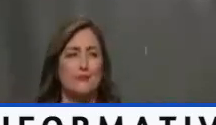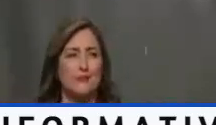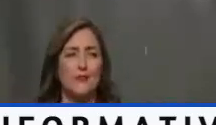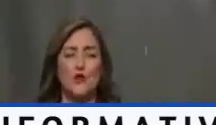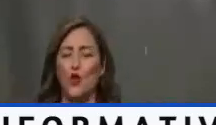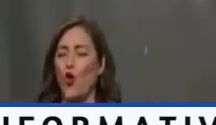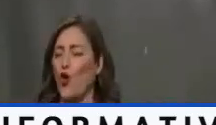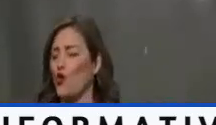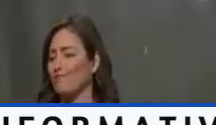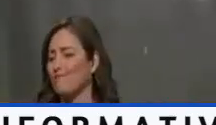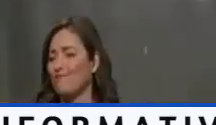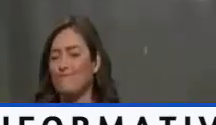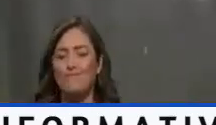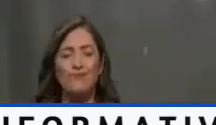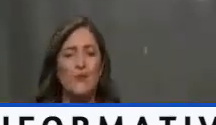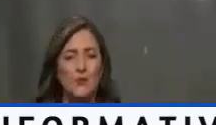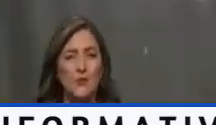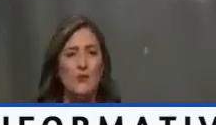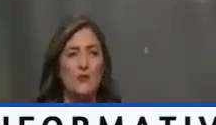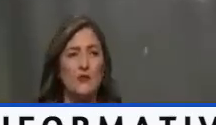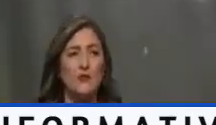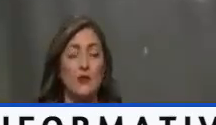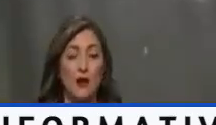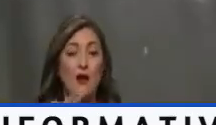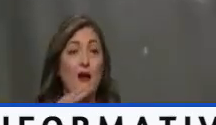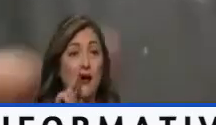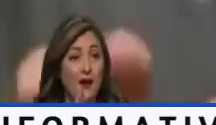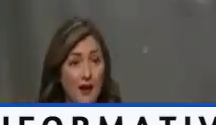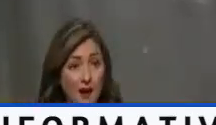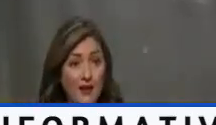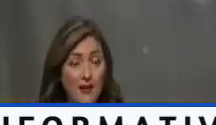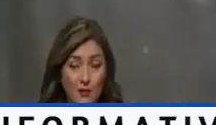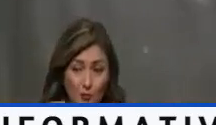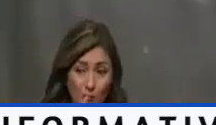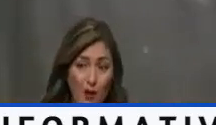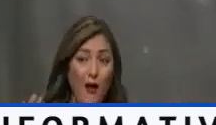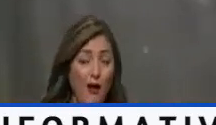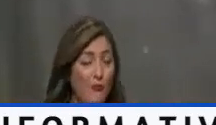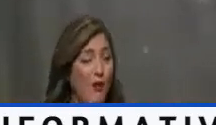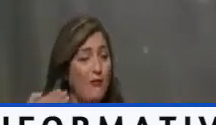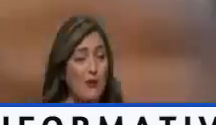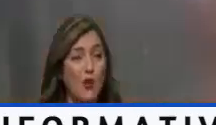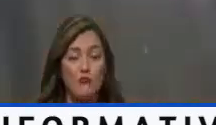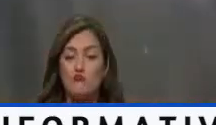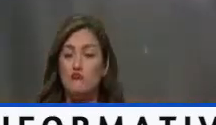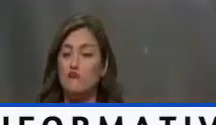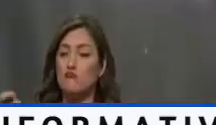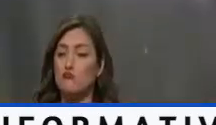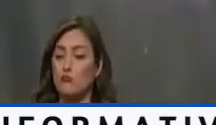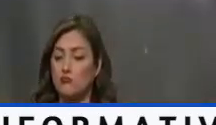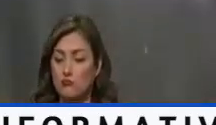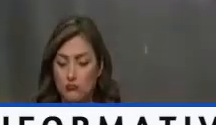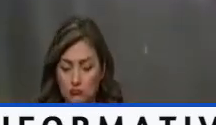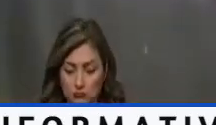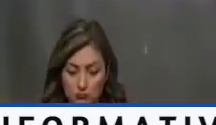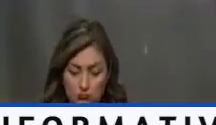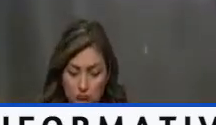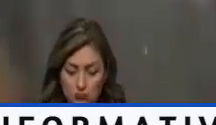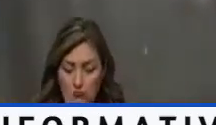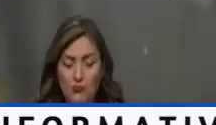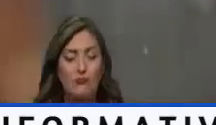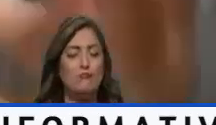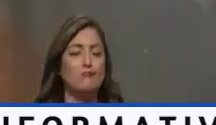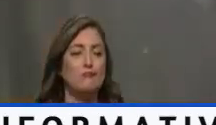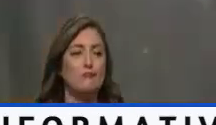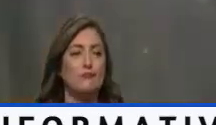que ser monitoreado, y también el correo. Se mandan cartas que los agentes y los oficiales pueden abrir las cartas, leerlas.